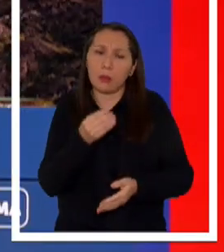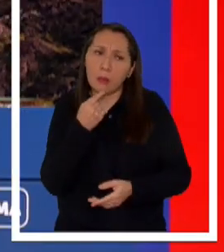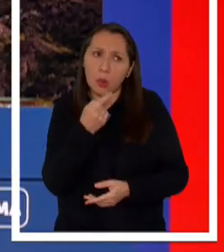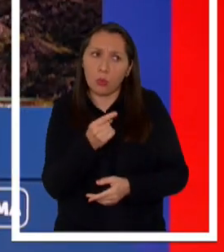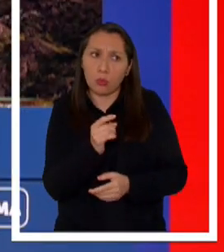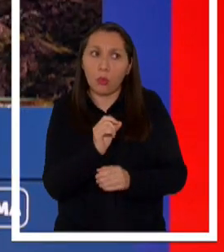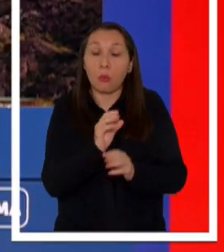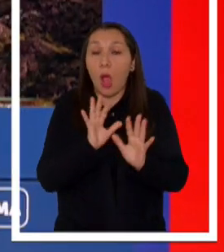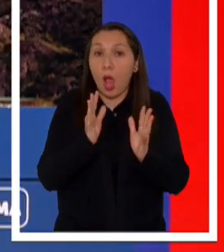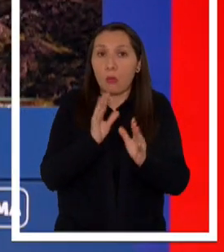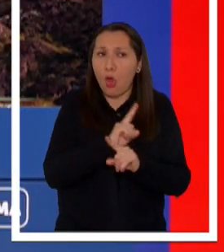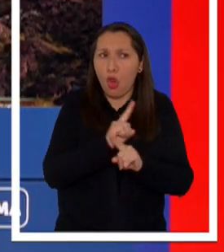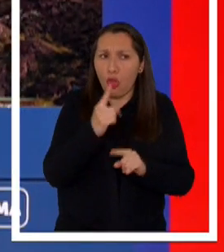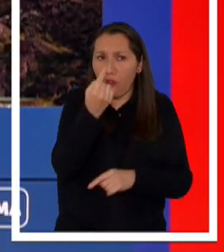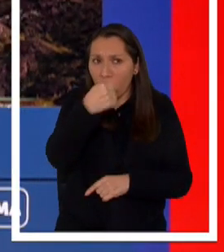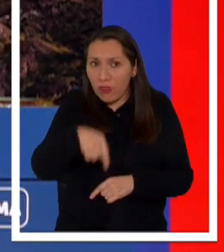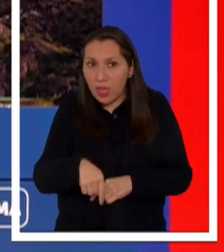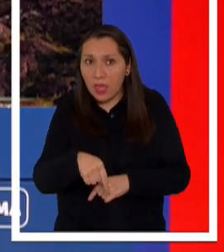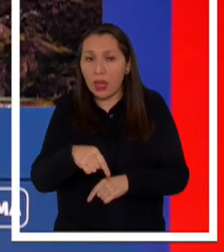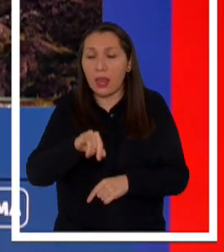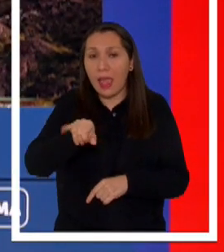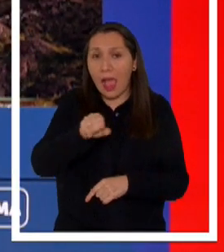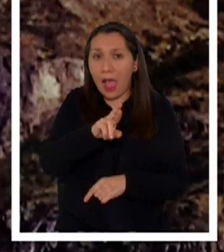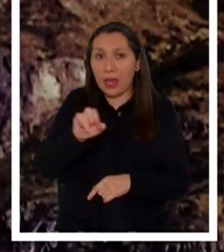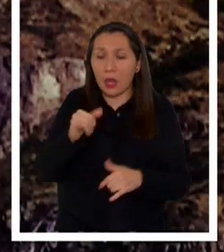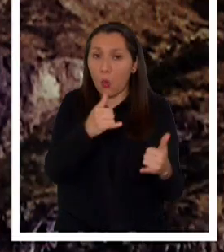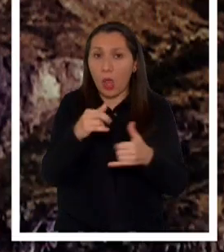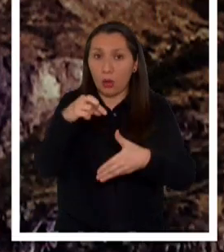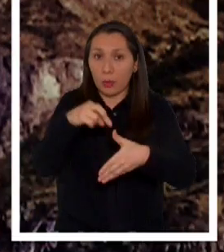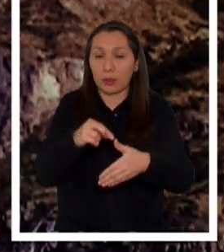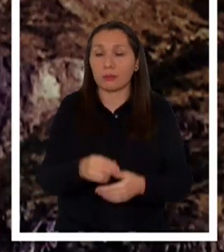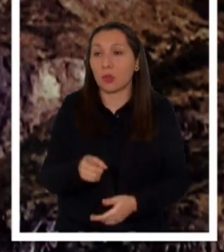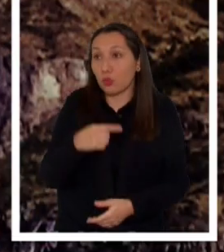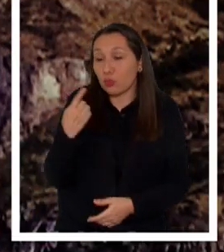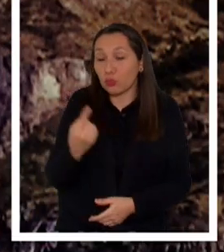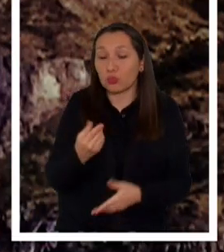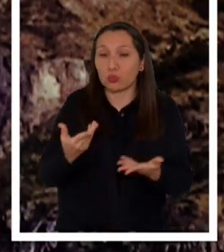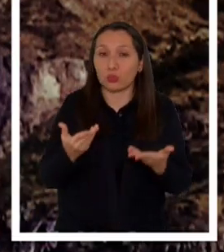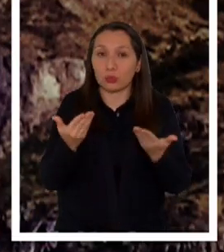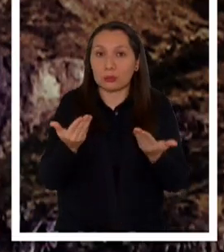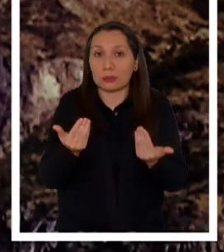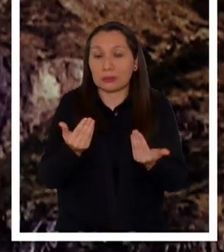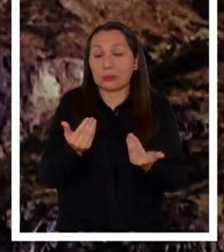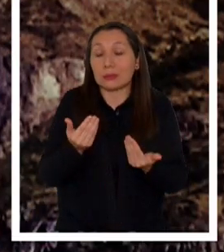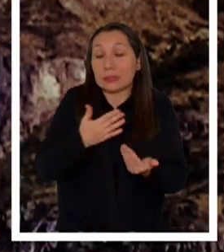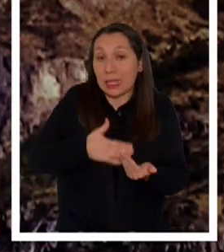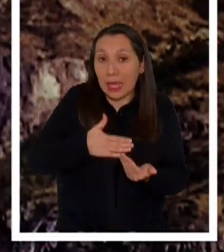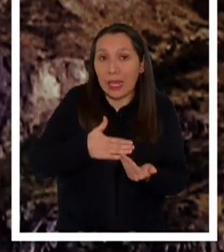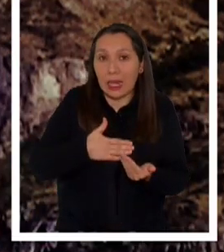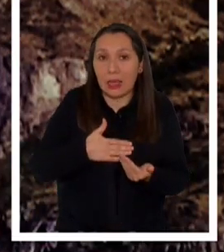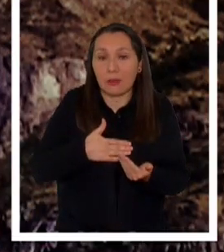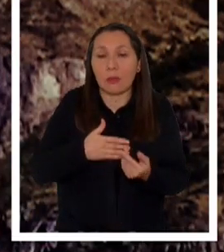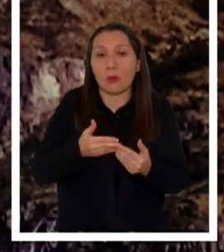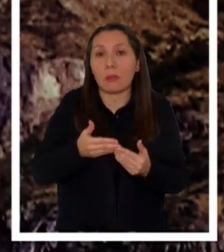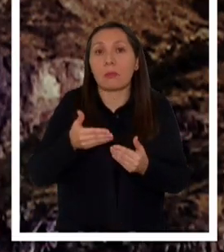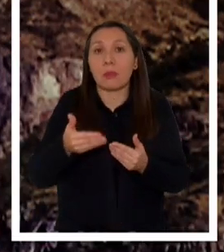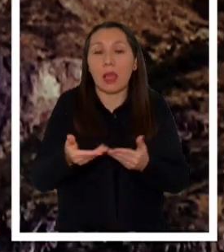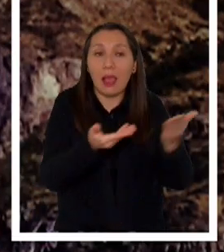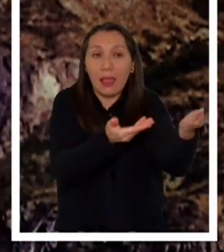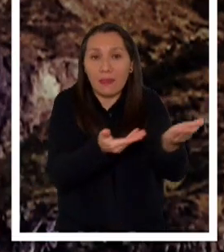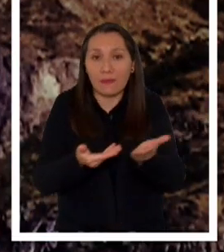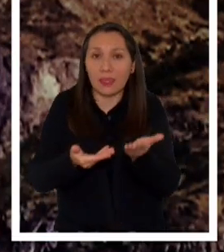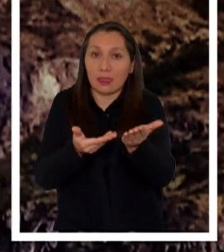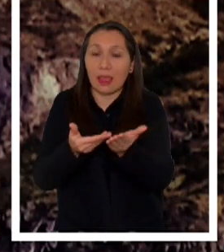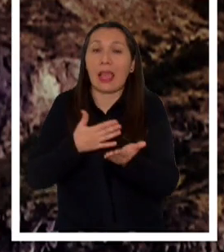no está descartado entonces que Nicolás Jerry no participe de los Juegos Panamericanos es que en nuestro caso lo que nosotros queremos es extender esta